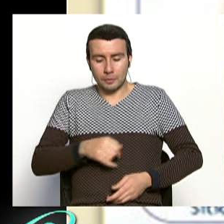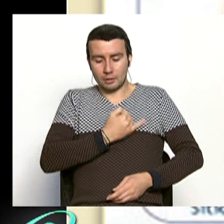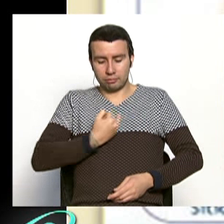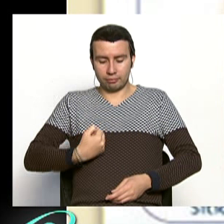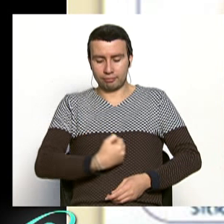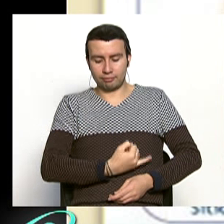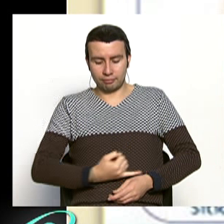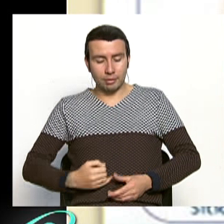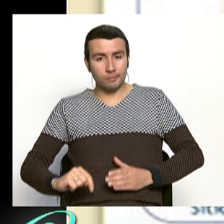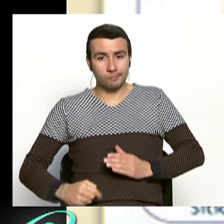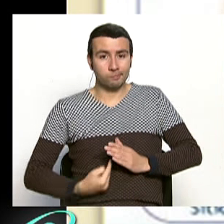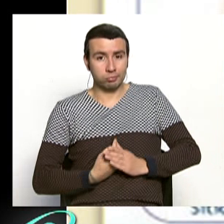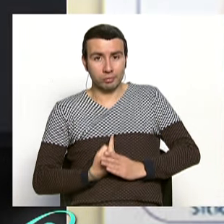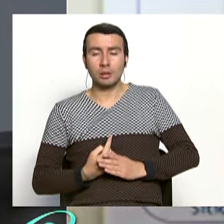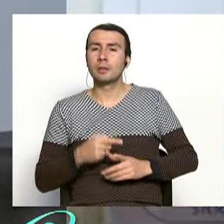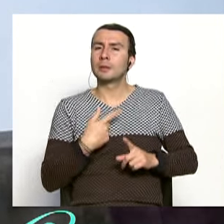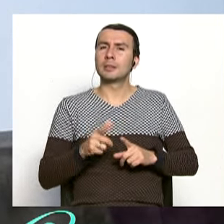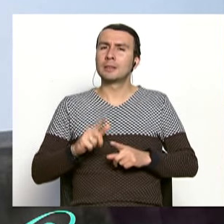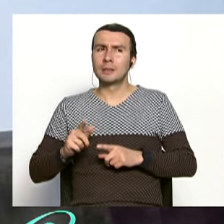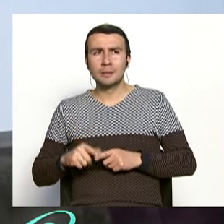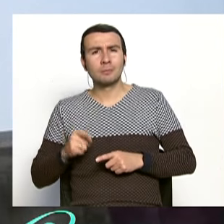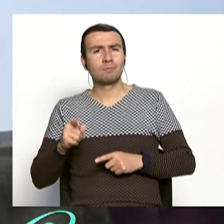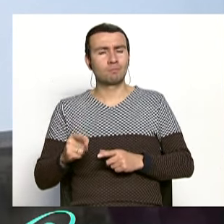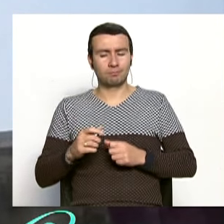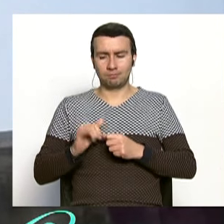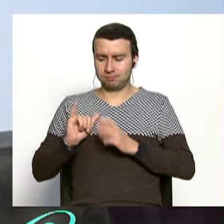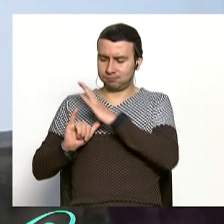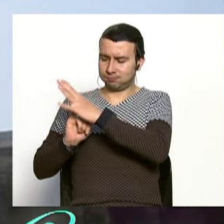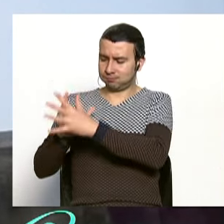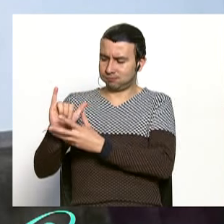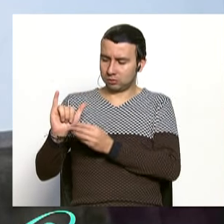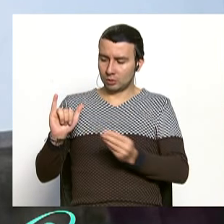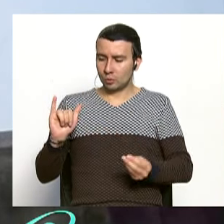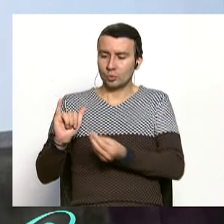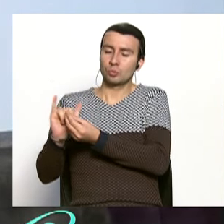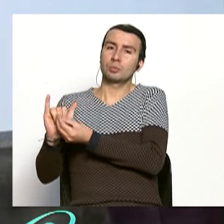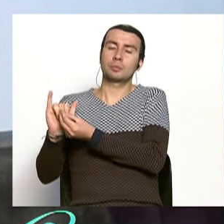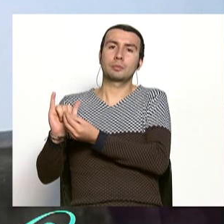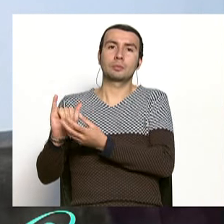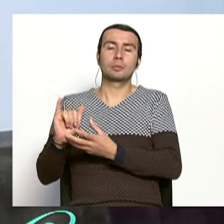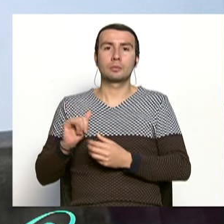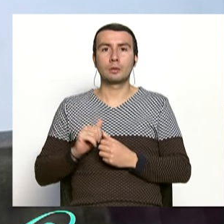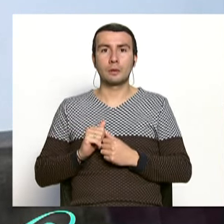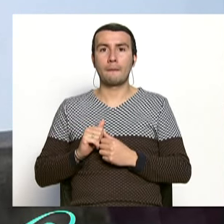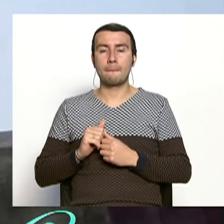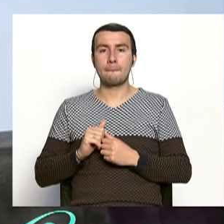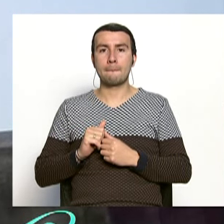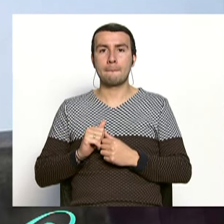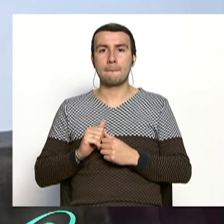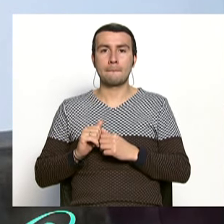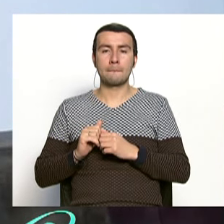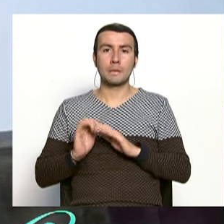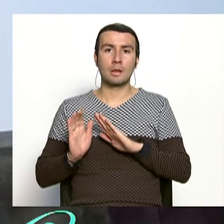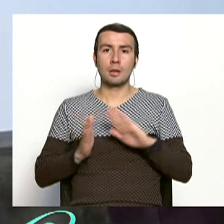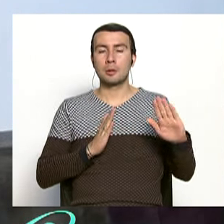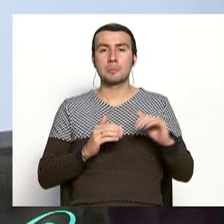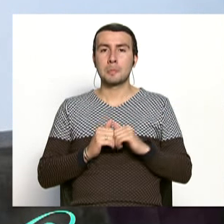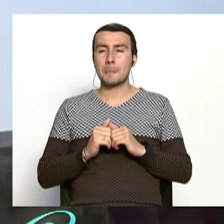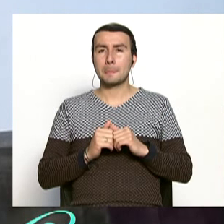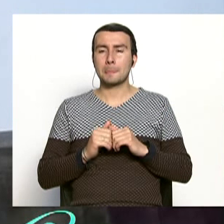y y tejido alrededor del útero o las otras eh